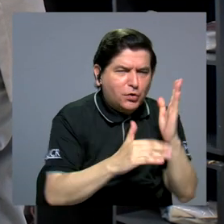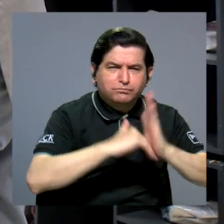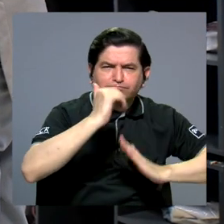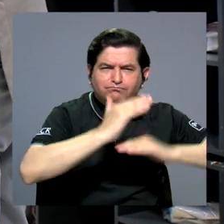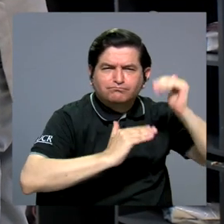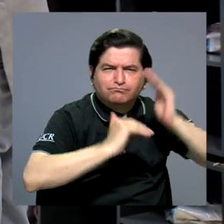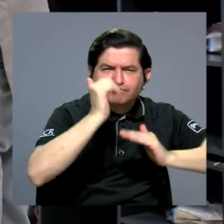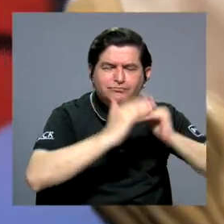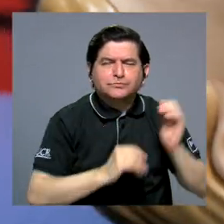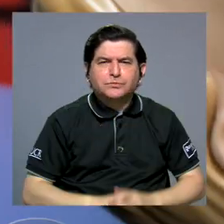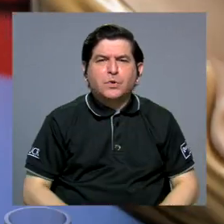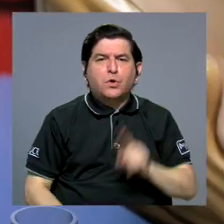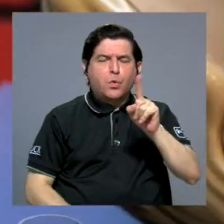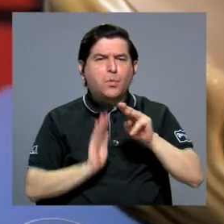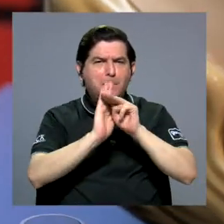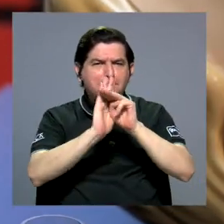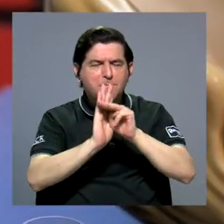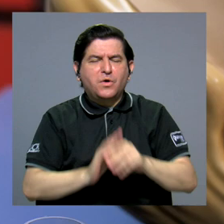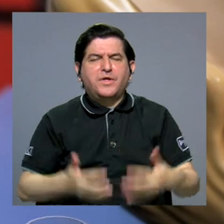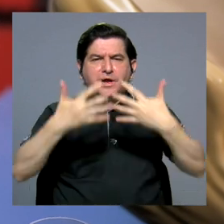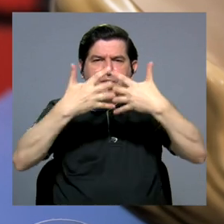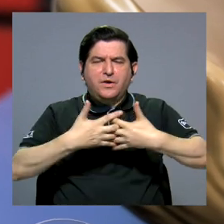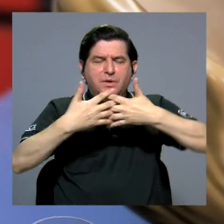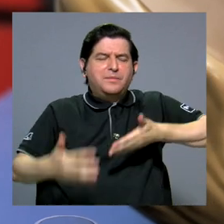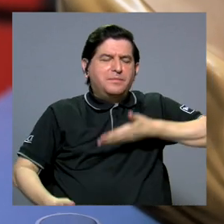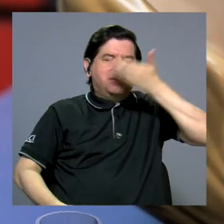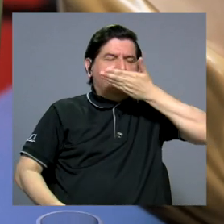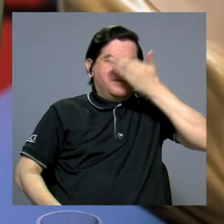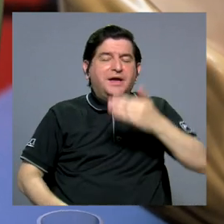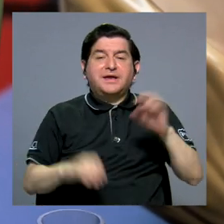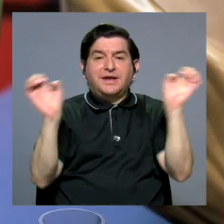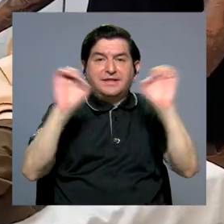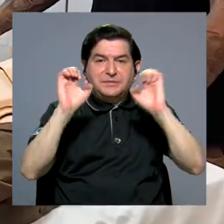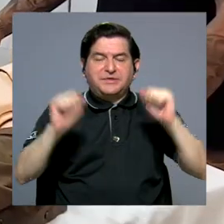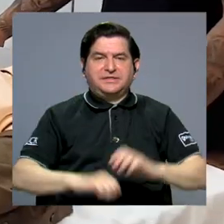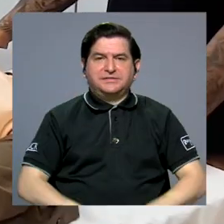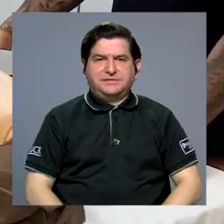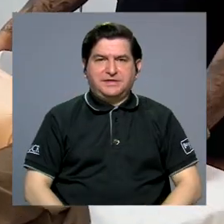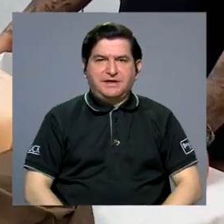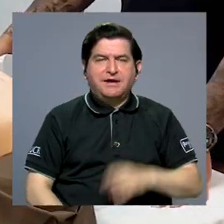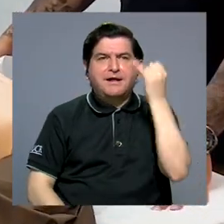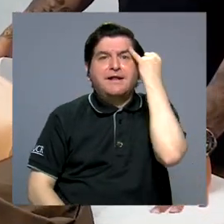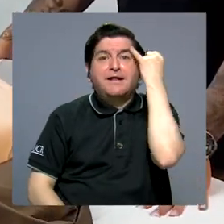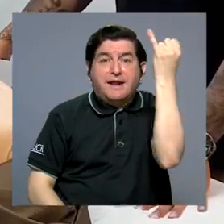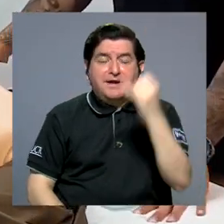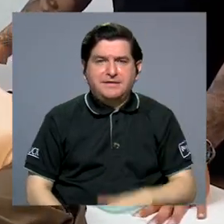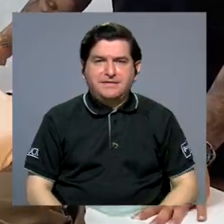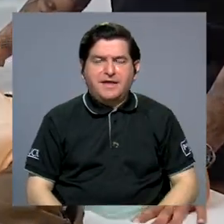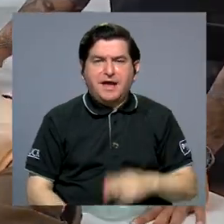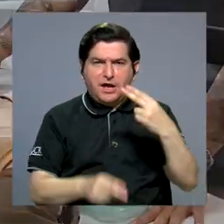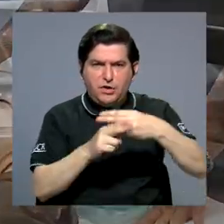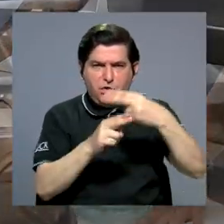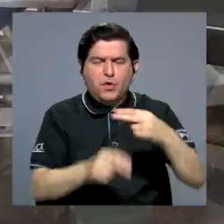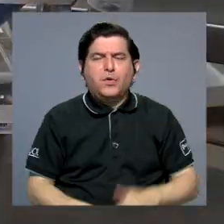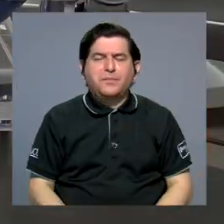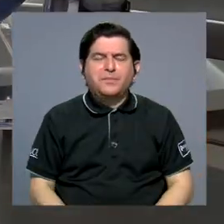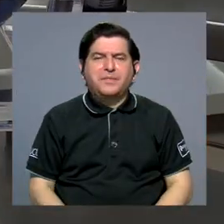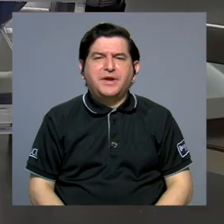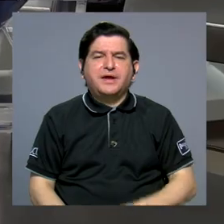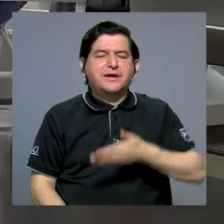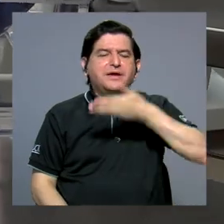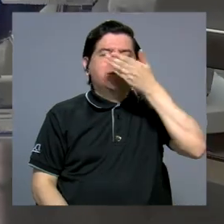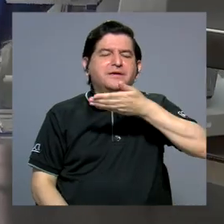y la construcción de un prototipo de ventilador mecánico de emergencia. La iniciativa obtuvo el nombre de